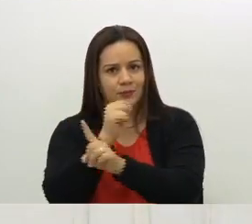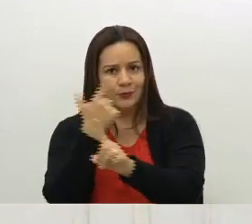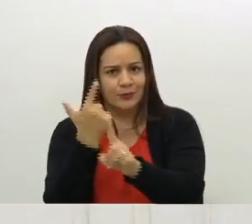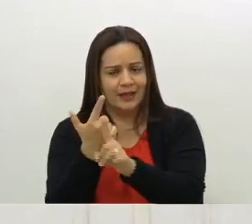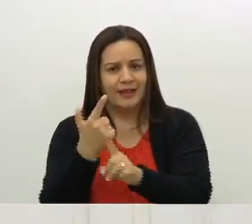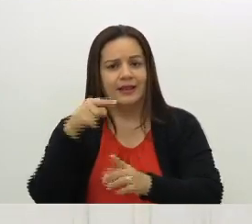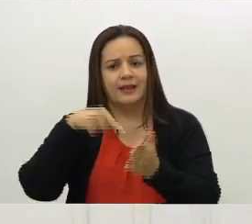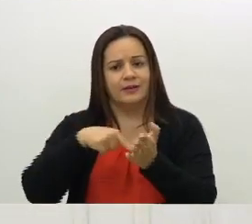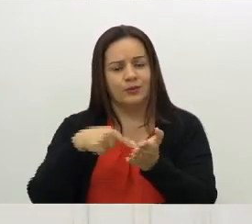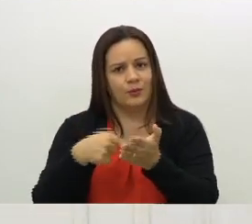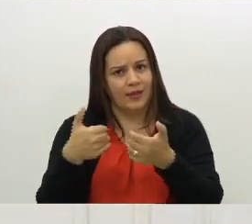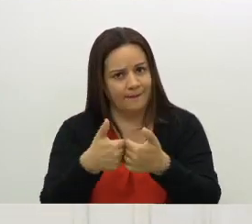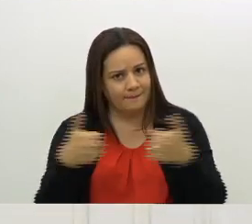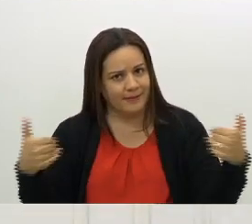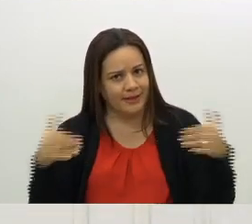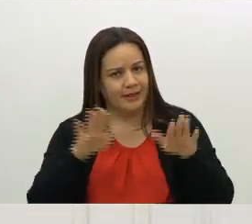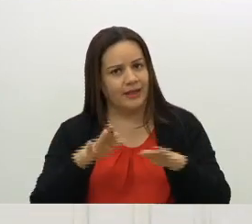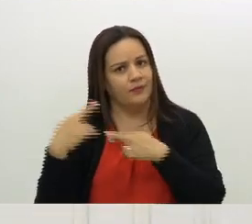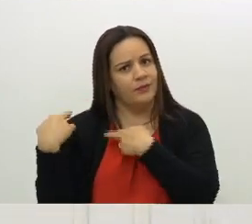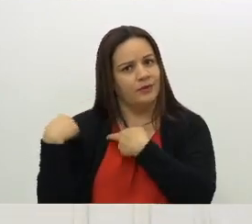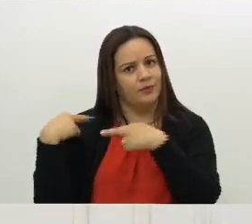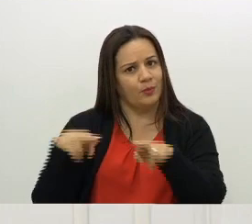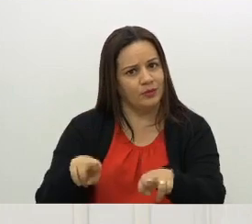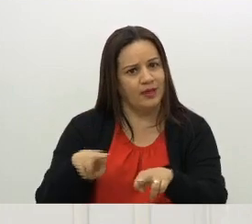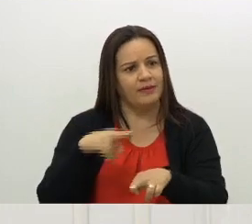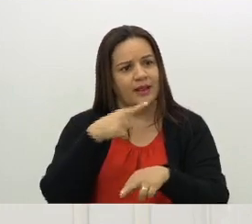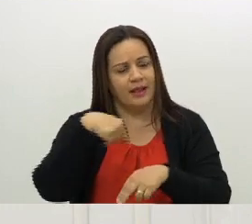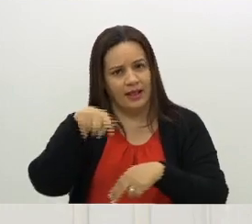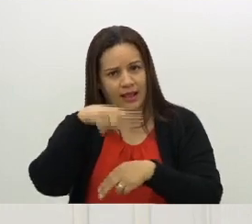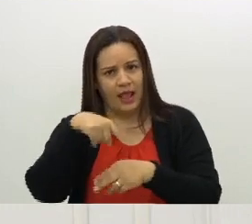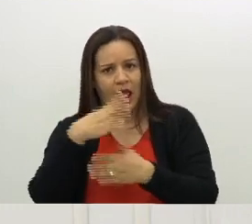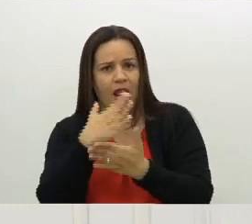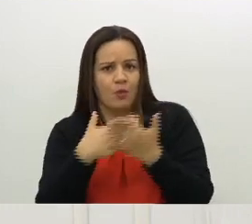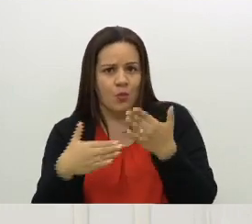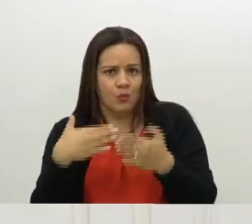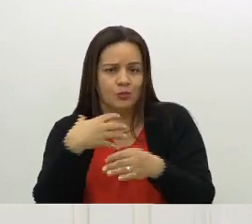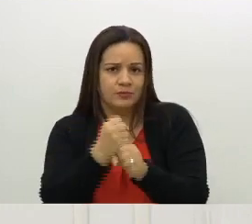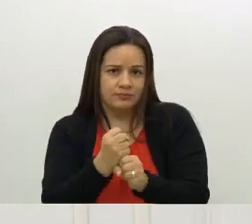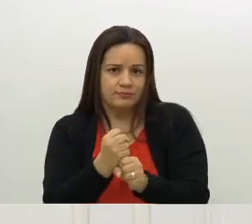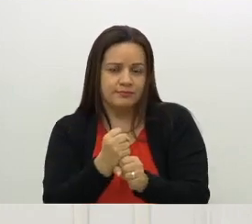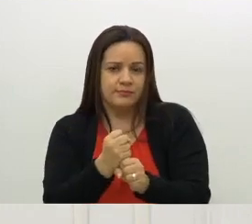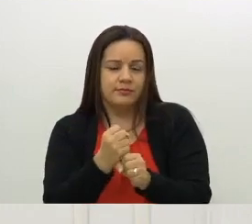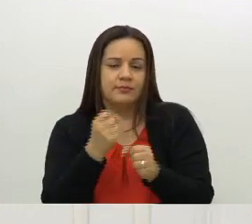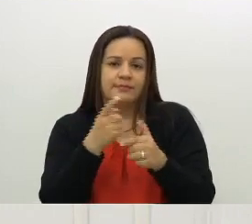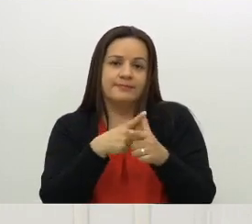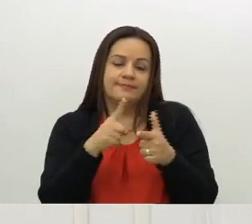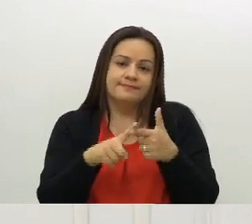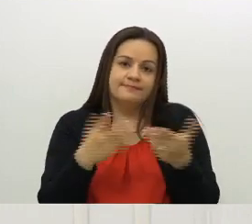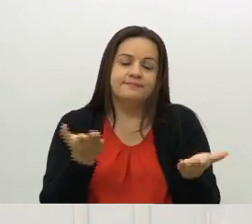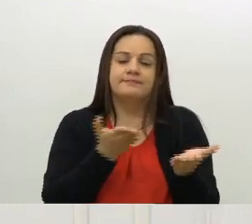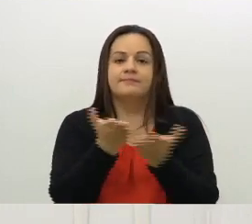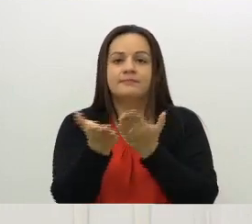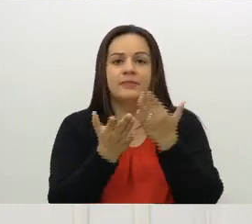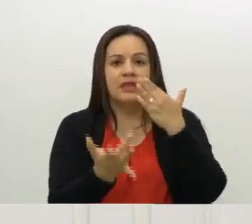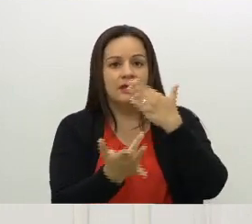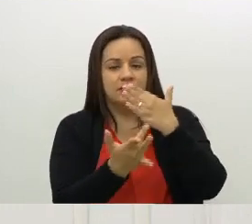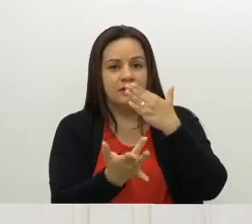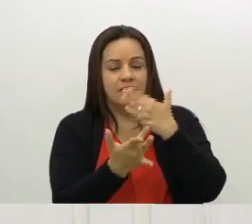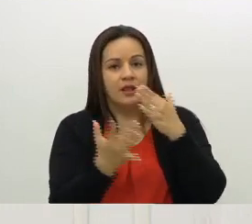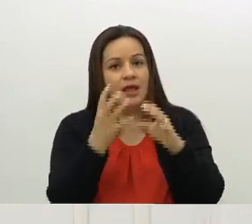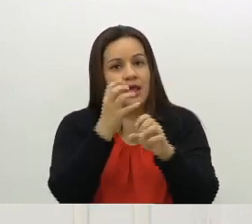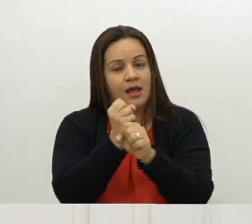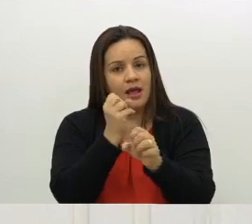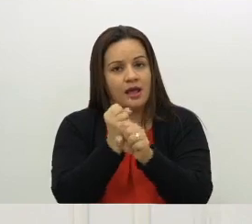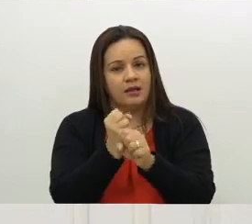es aparte de las irresponsabilidades que cometieron algunos. De manera tal que Servicios Técnicos hace